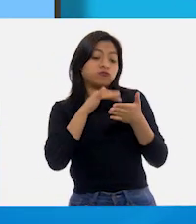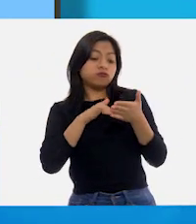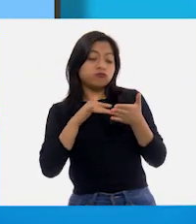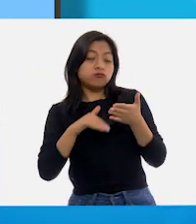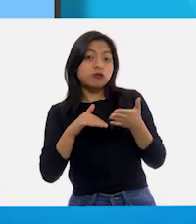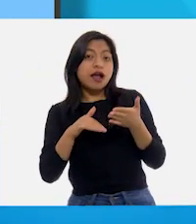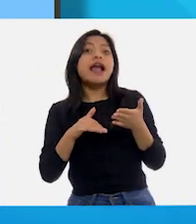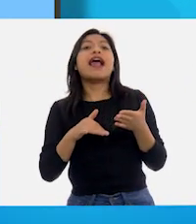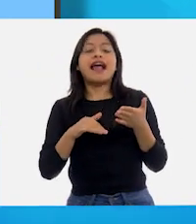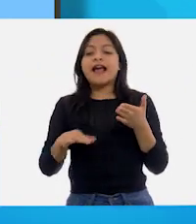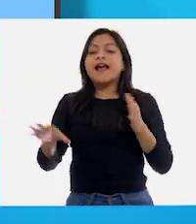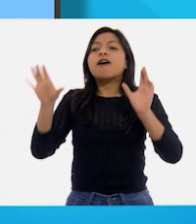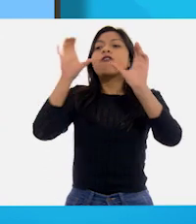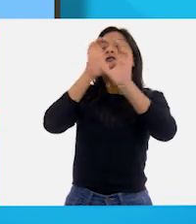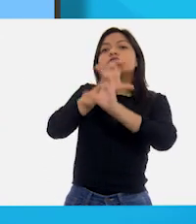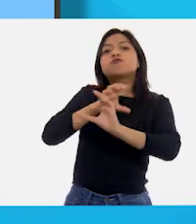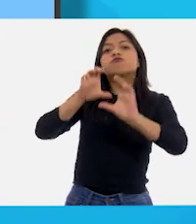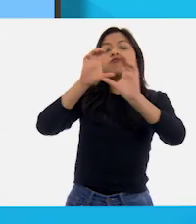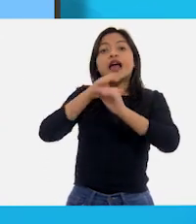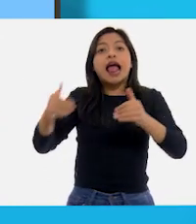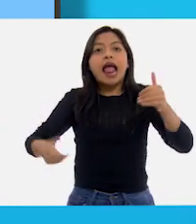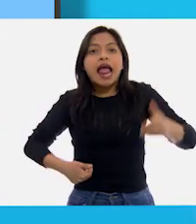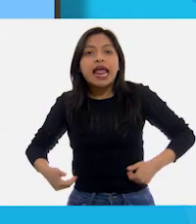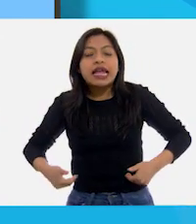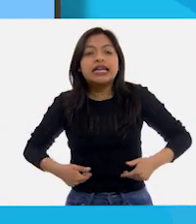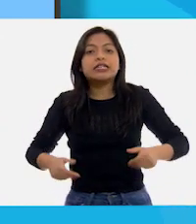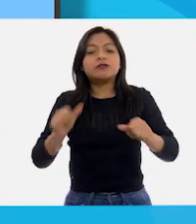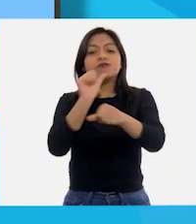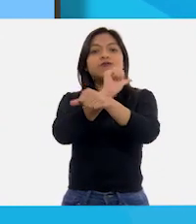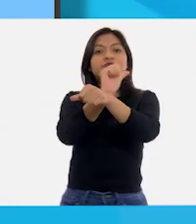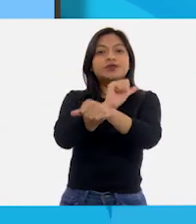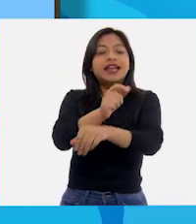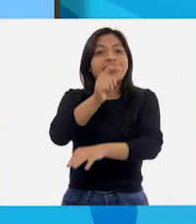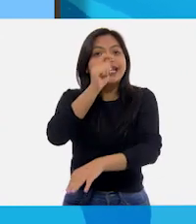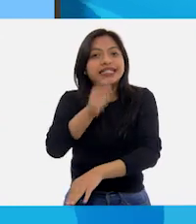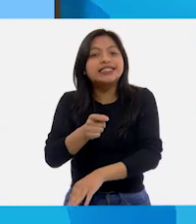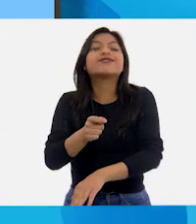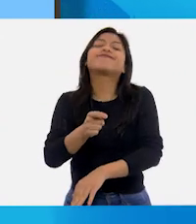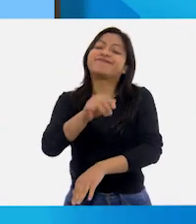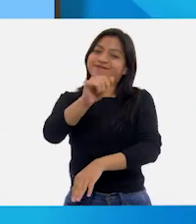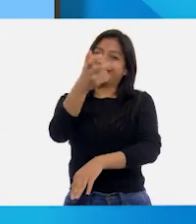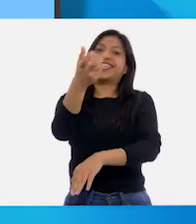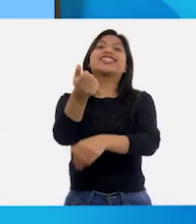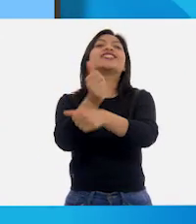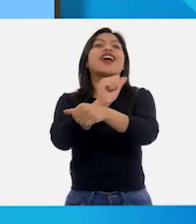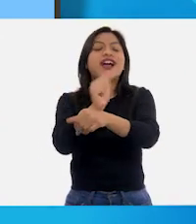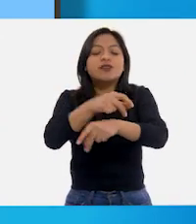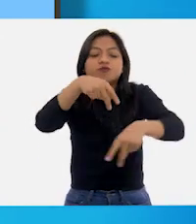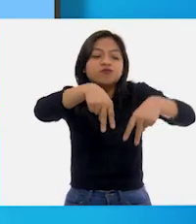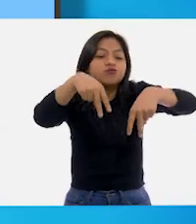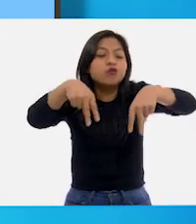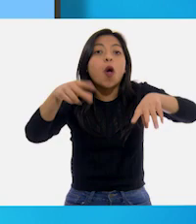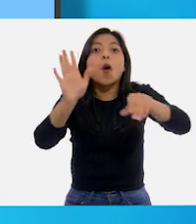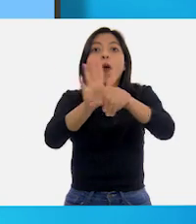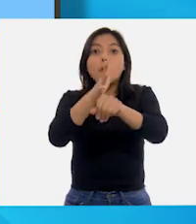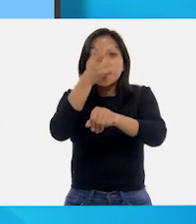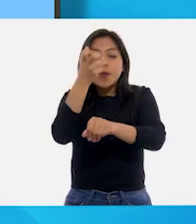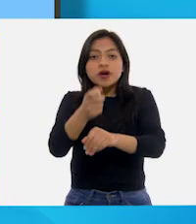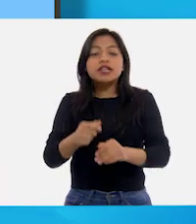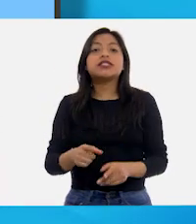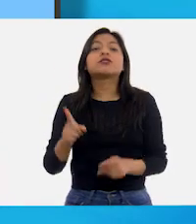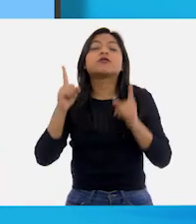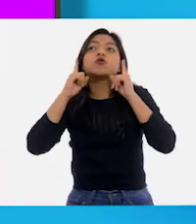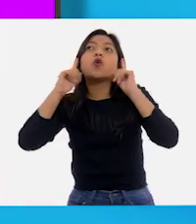se cantan y se escenifican, es decir, se actúan, por lo cual combina